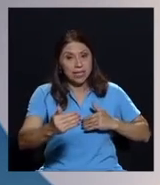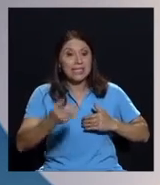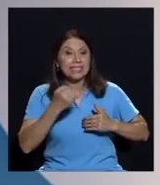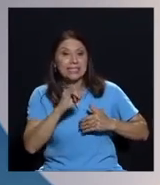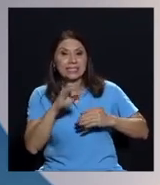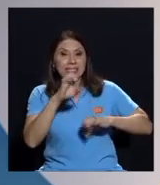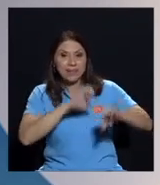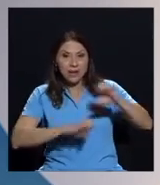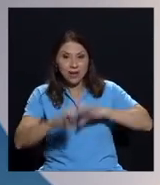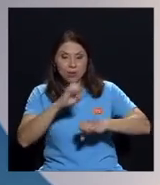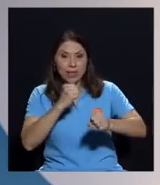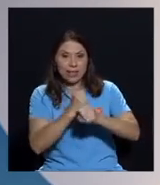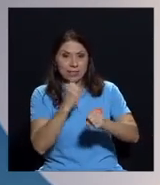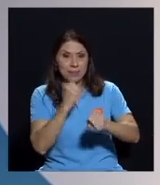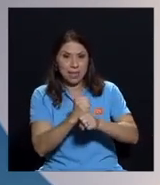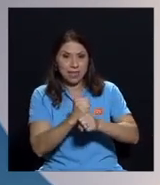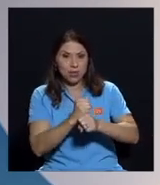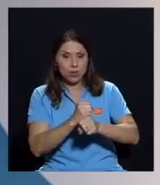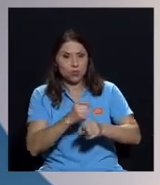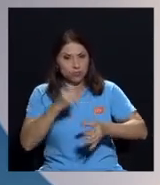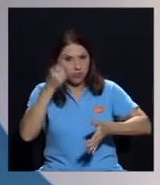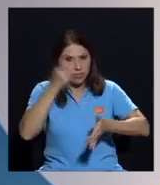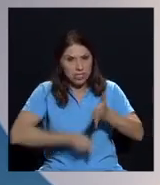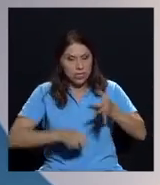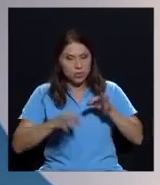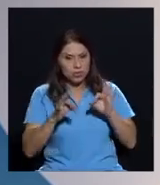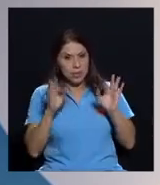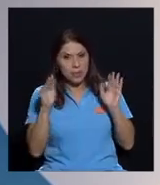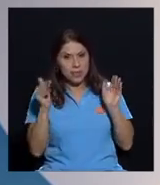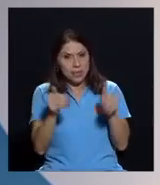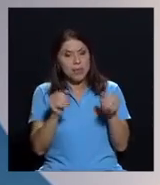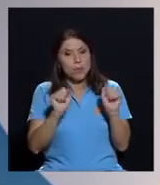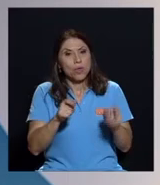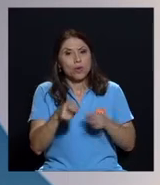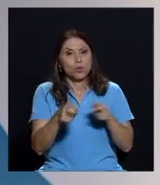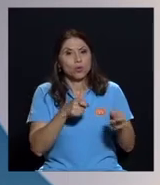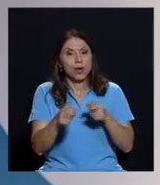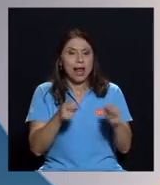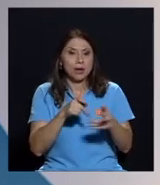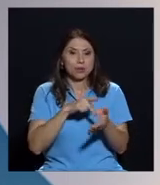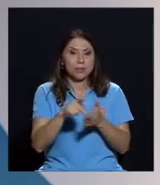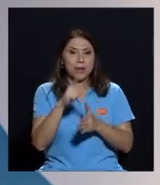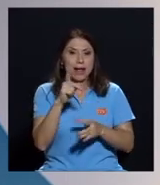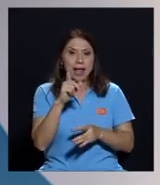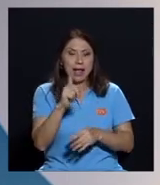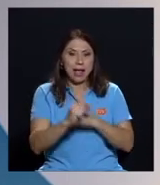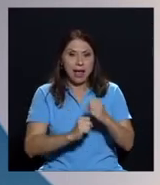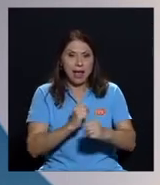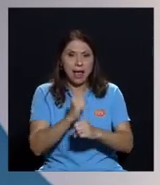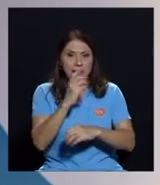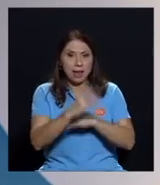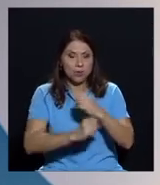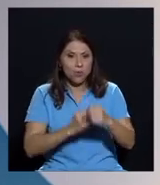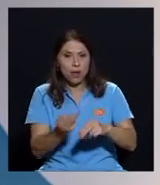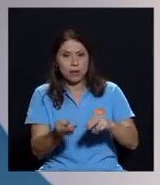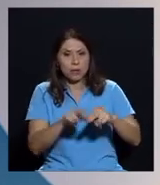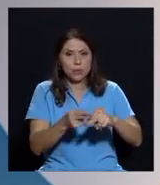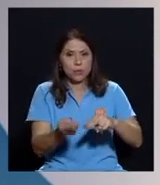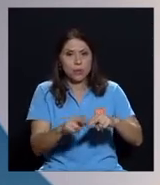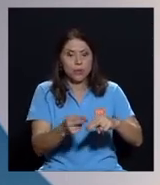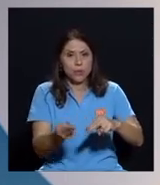desempeño ejecutaba rigurosamente se puede hacer un control de la anualidad eso es algo importante pero que es lo más importante